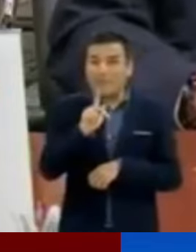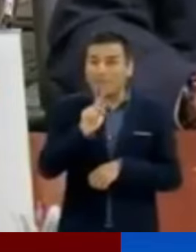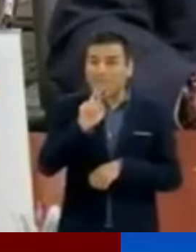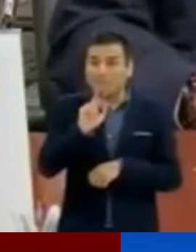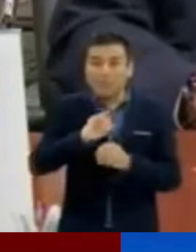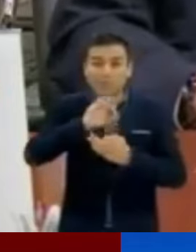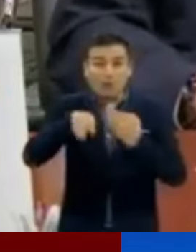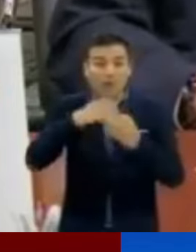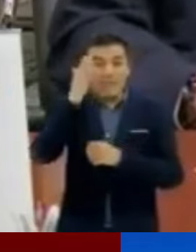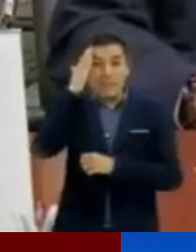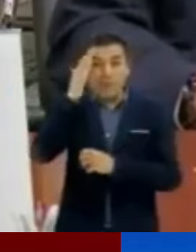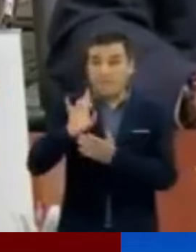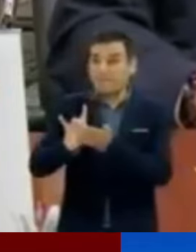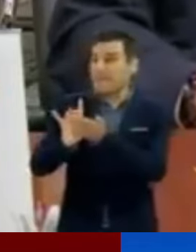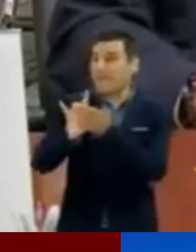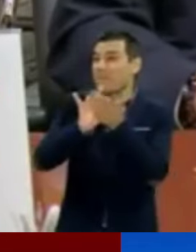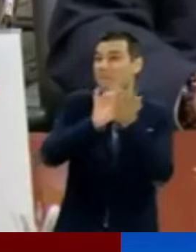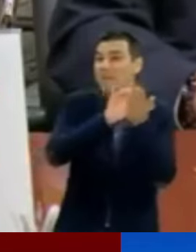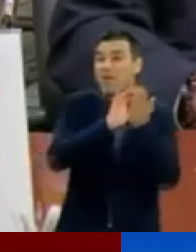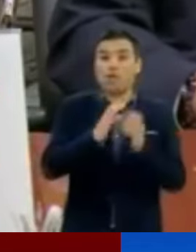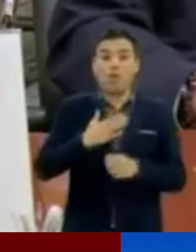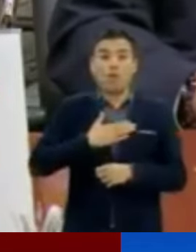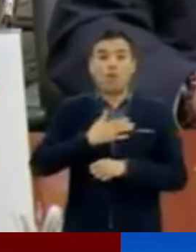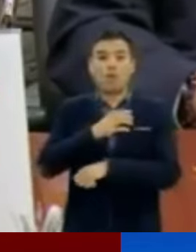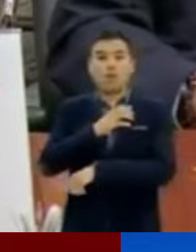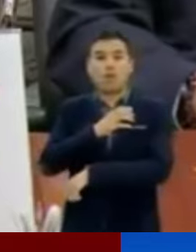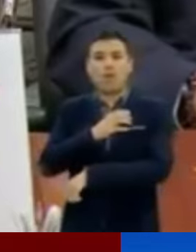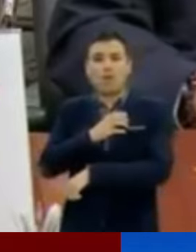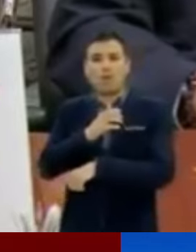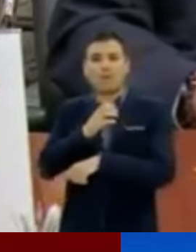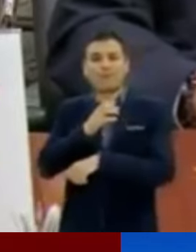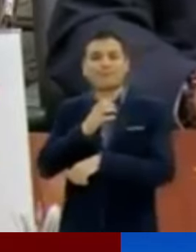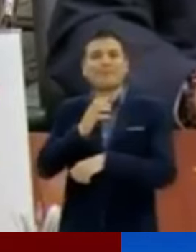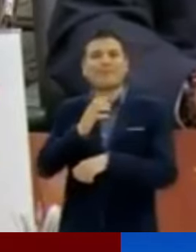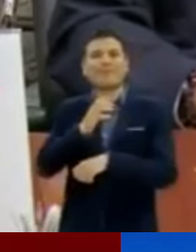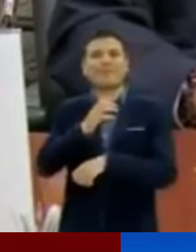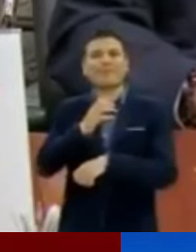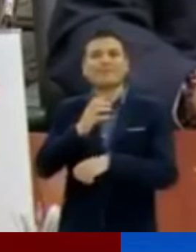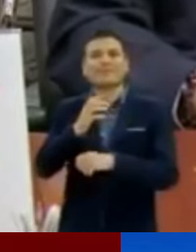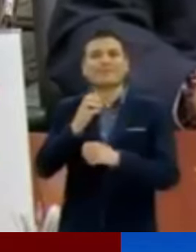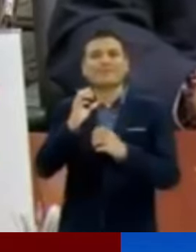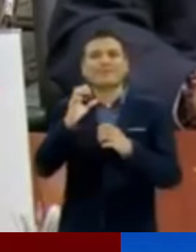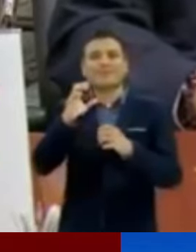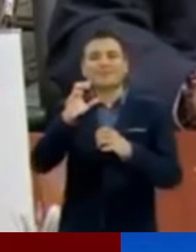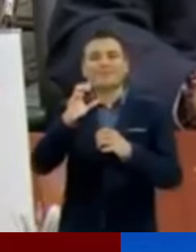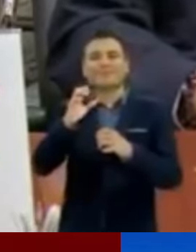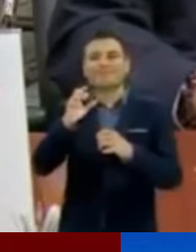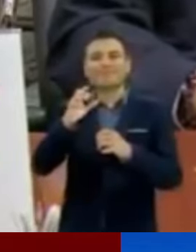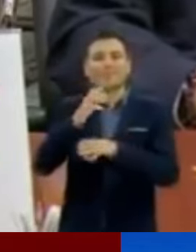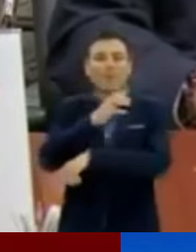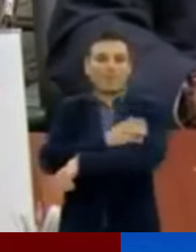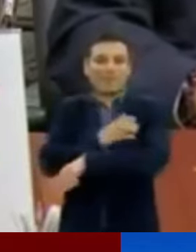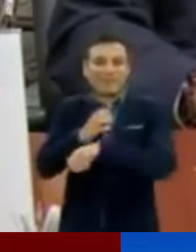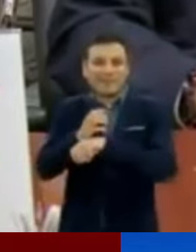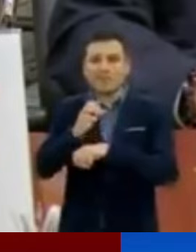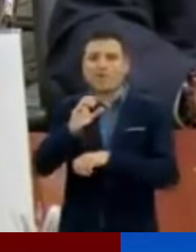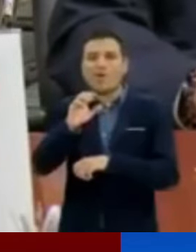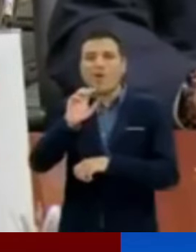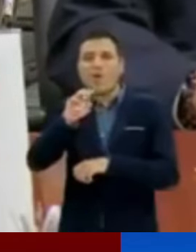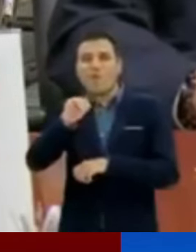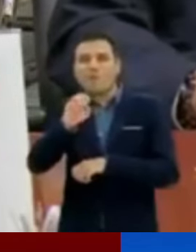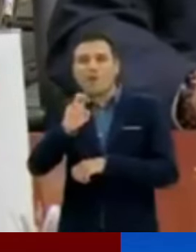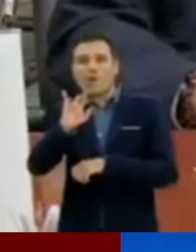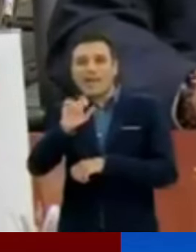todos los liderazgos y se quedó él solito con su compadre Rubén Moreira. De ser el todopoderoso PRI, terminaron a ser un